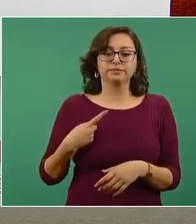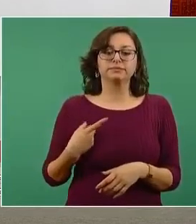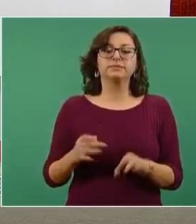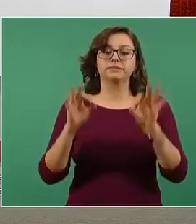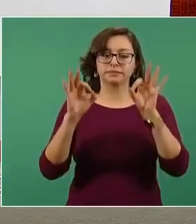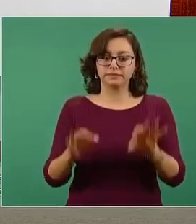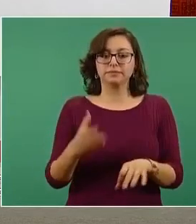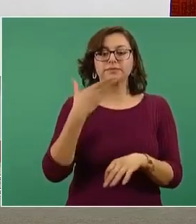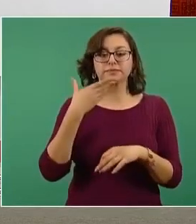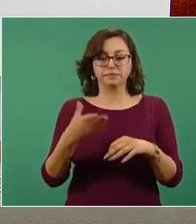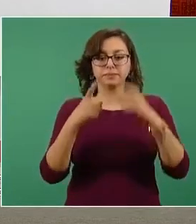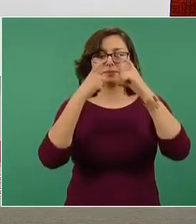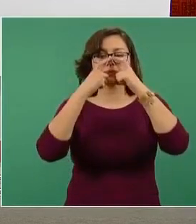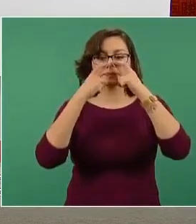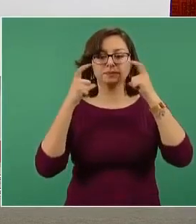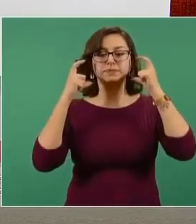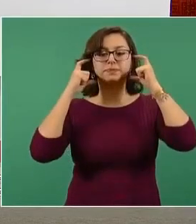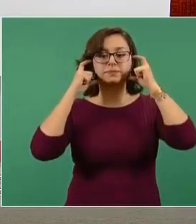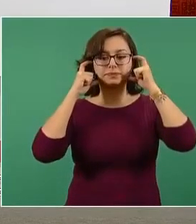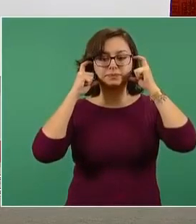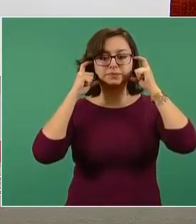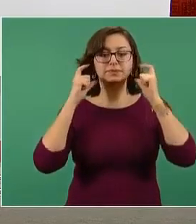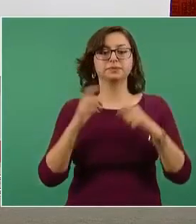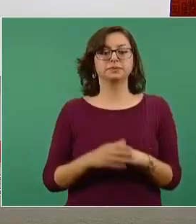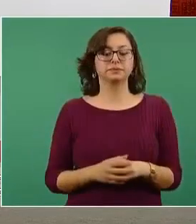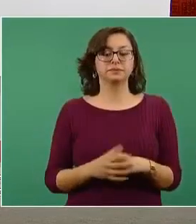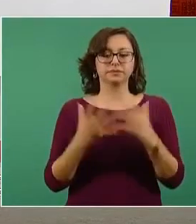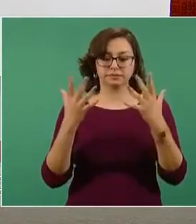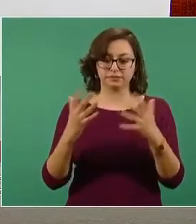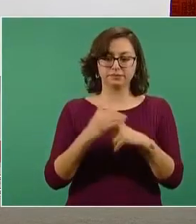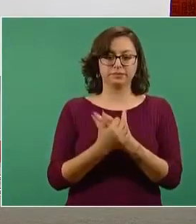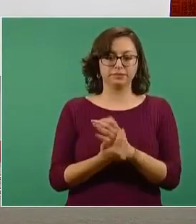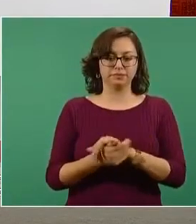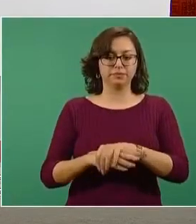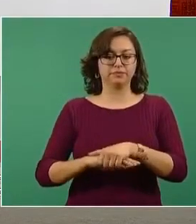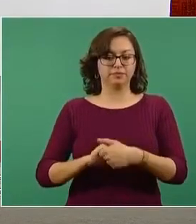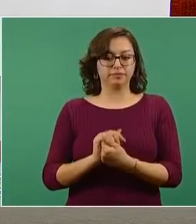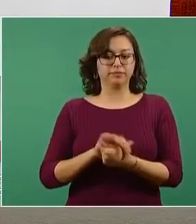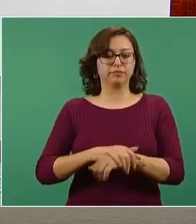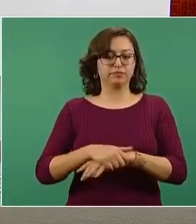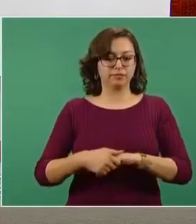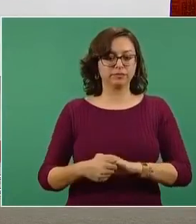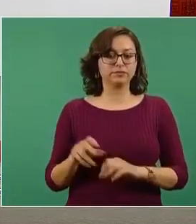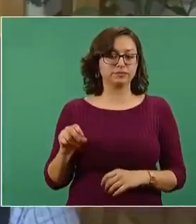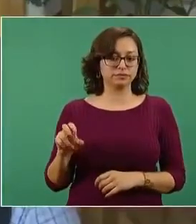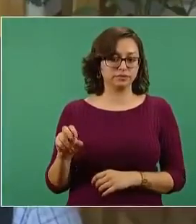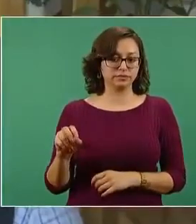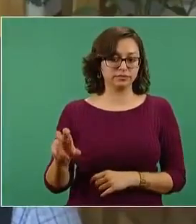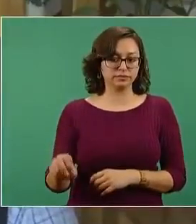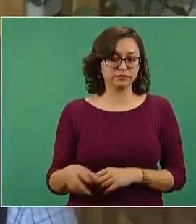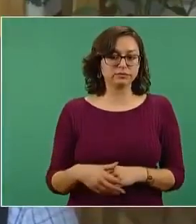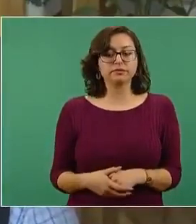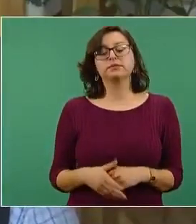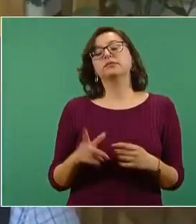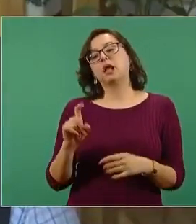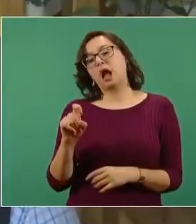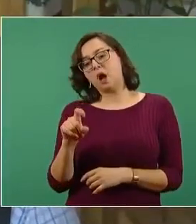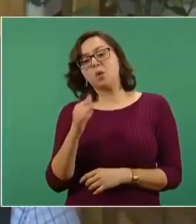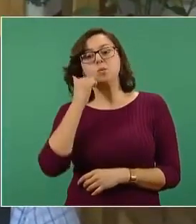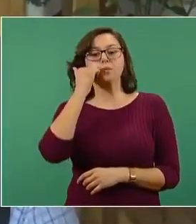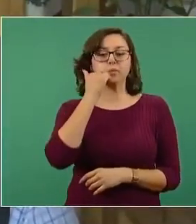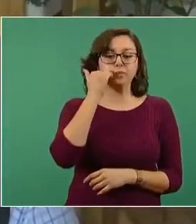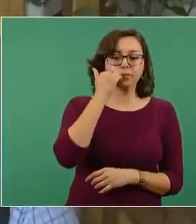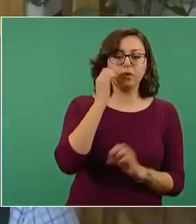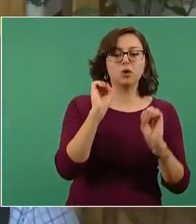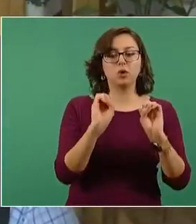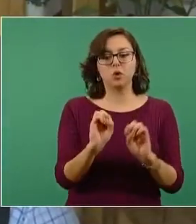manera adecuada el cubrebocas, estarnos lavando las manos constantemente, puede ser con agua y jabón, puede